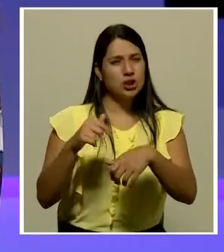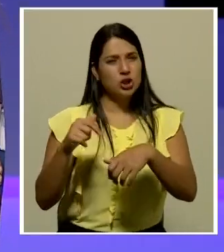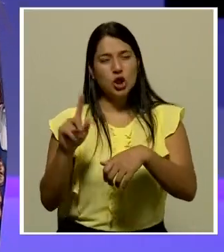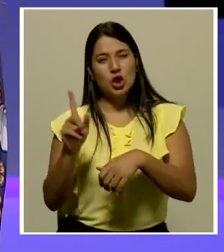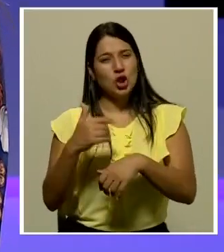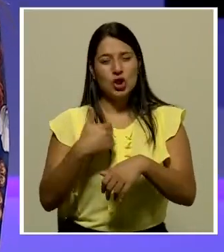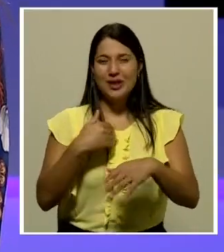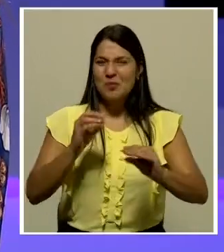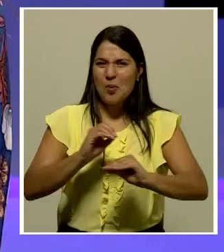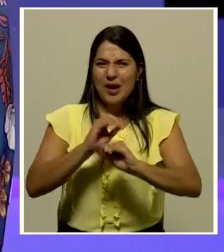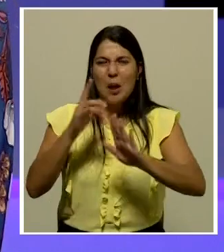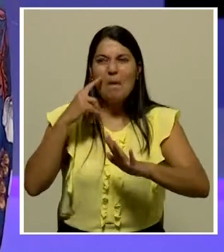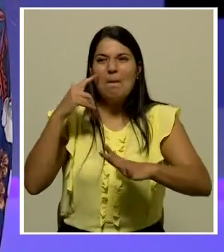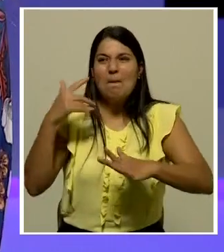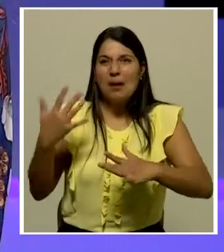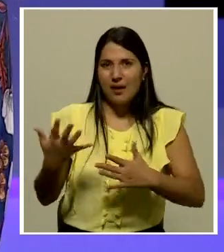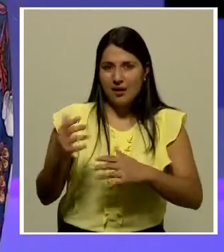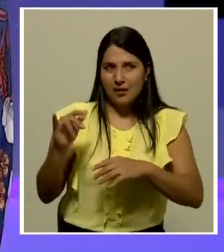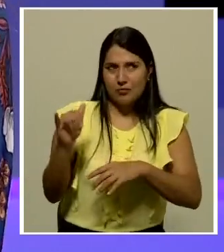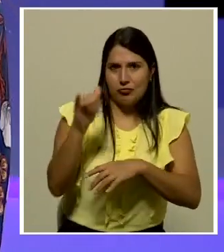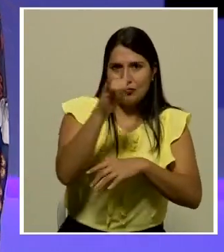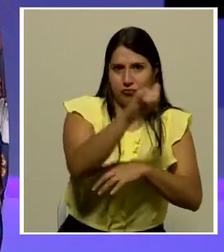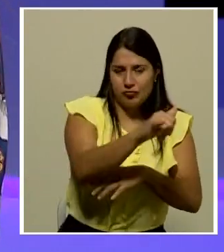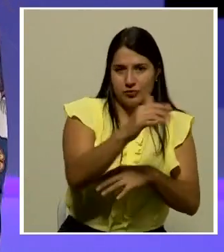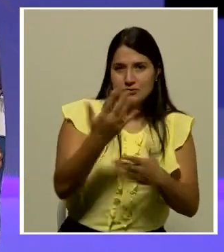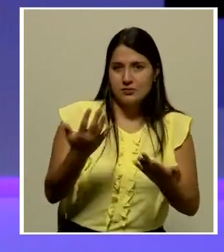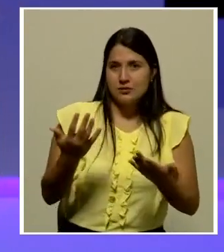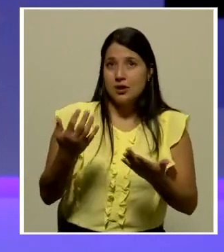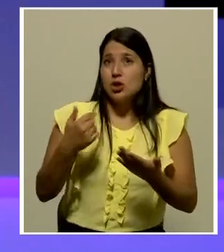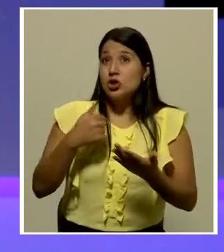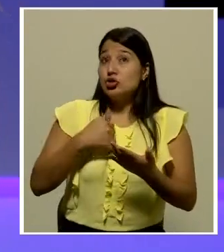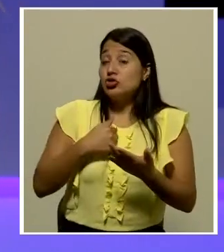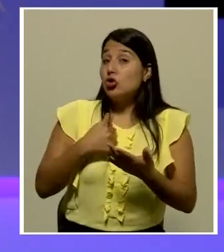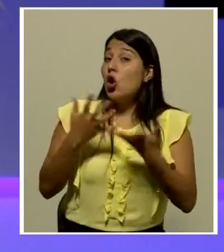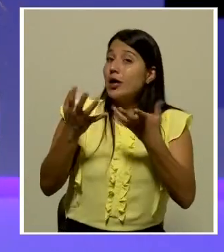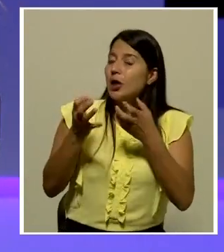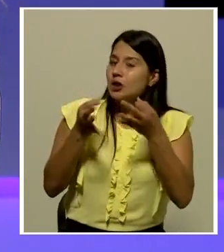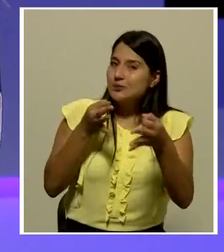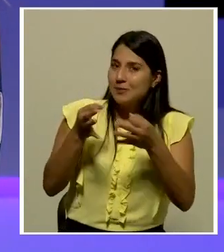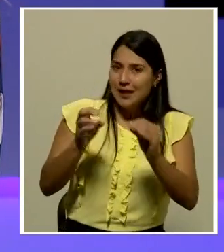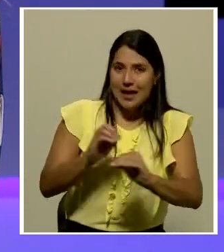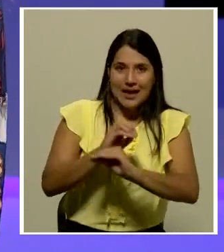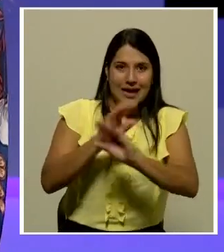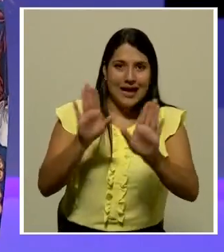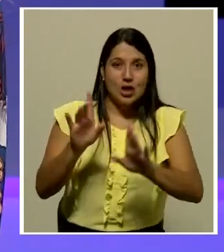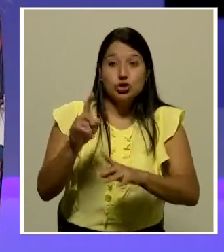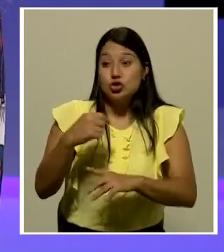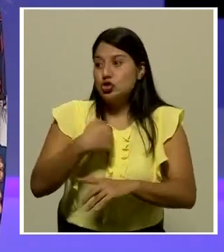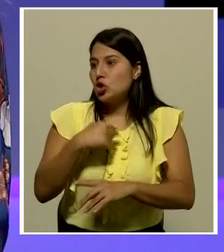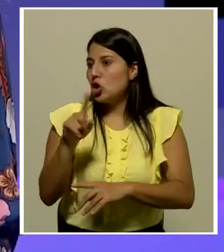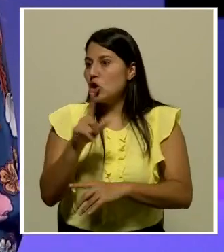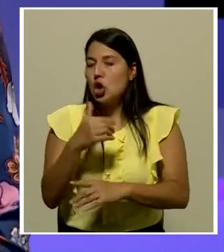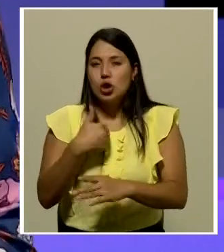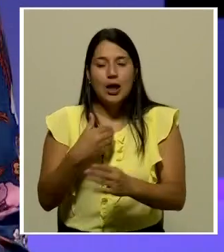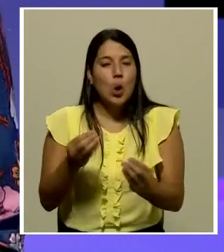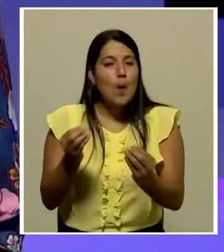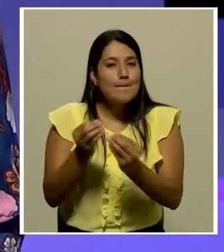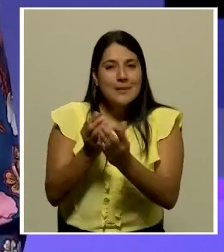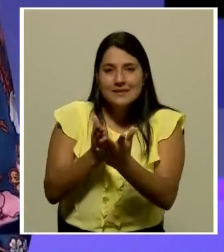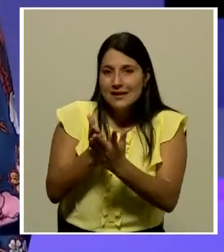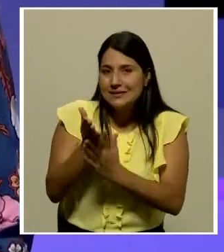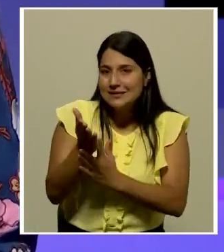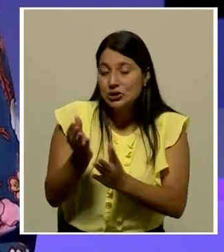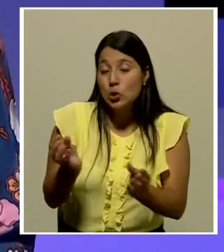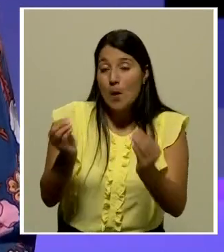la investigación de la Fiscalía, voy a ser muy transparente, no tengo más acceso a los detalles que la Fiscalía